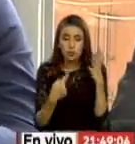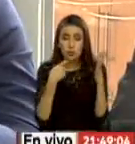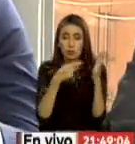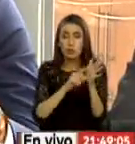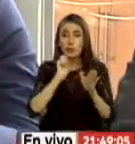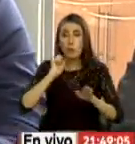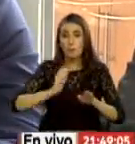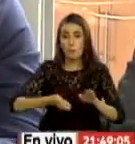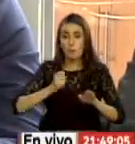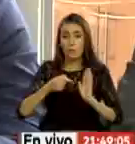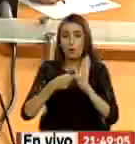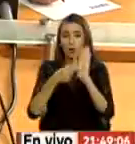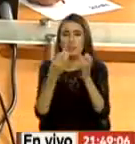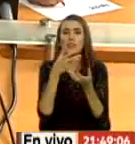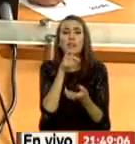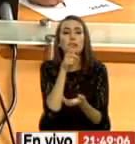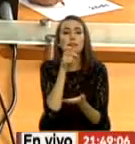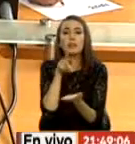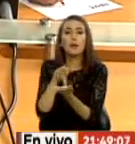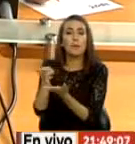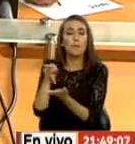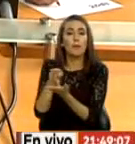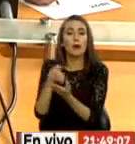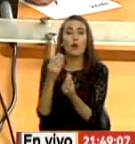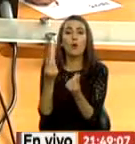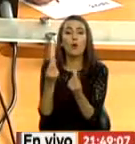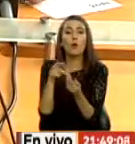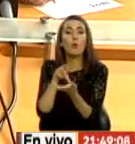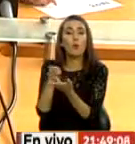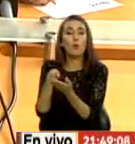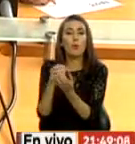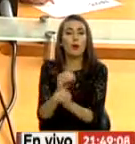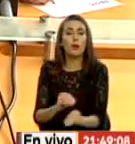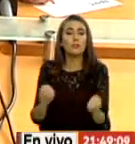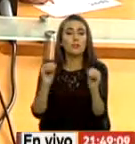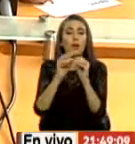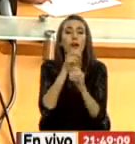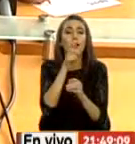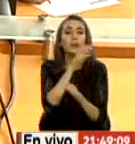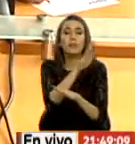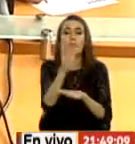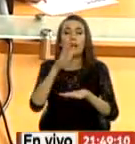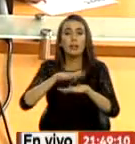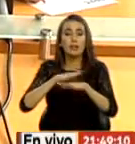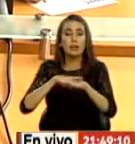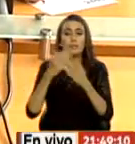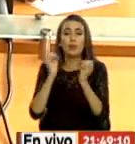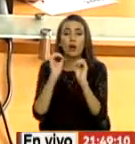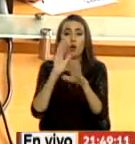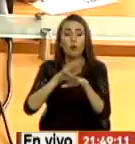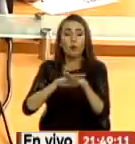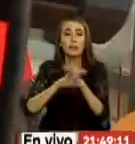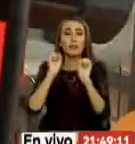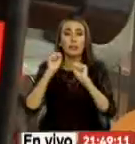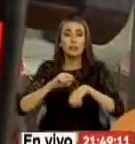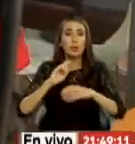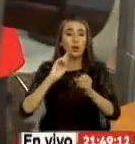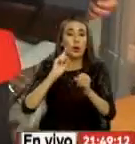se ha verificado quién pagó, cuánto se canceló y menos aún quiénes se beneficiaron de estos recursos.